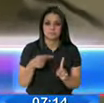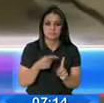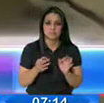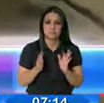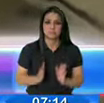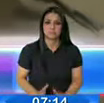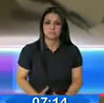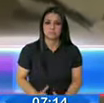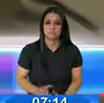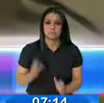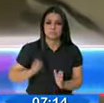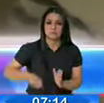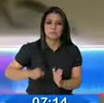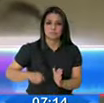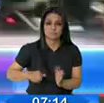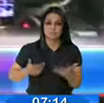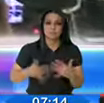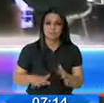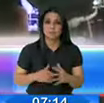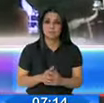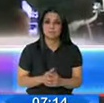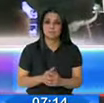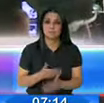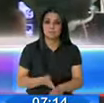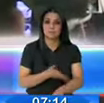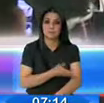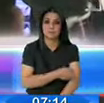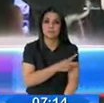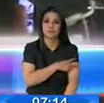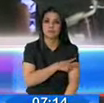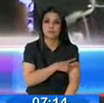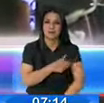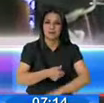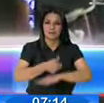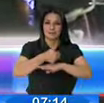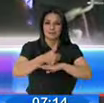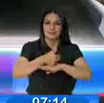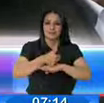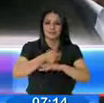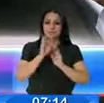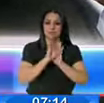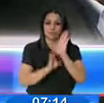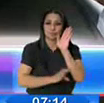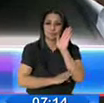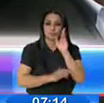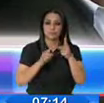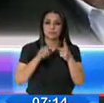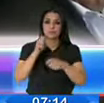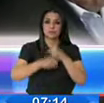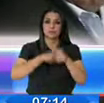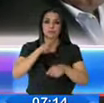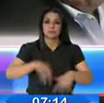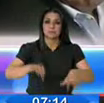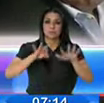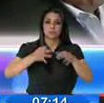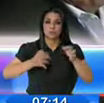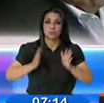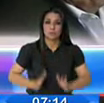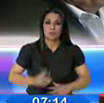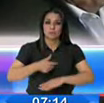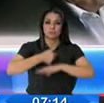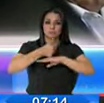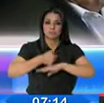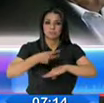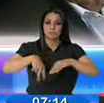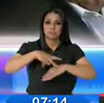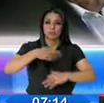en jurisprudencia. Se desempeñó como vocal del extinto Tribunal Constitucional y en el año 2008 fue nombrado juez de la Corte,